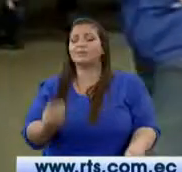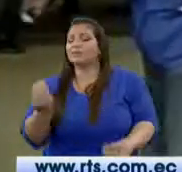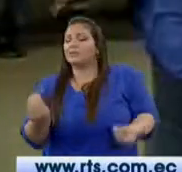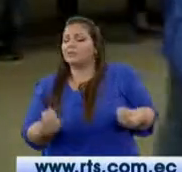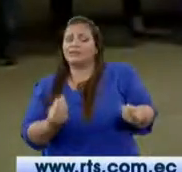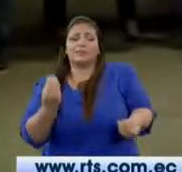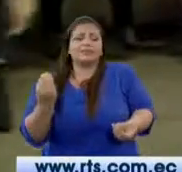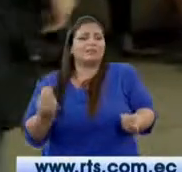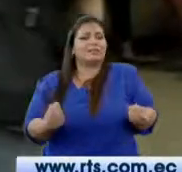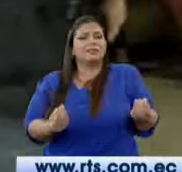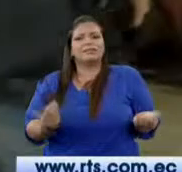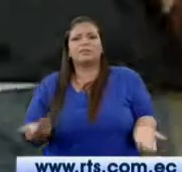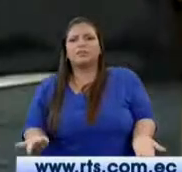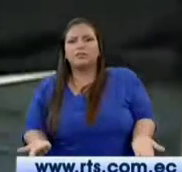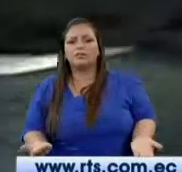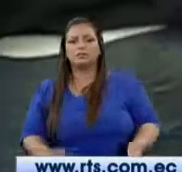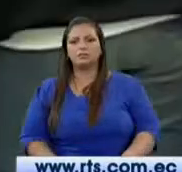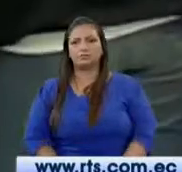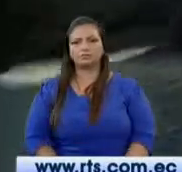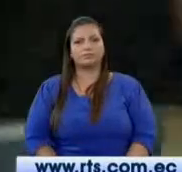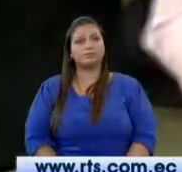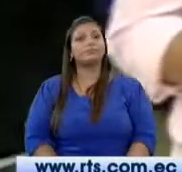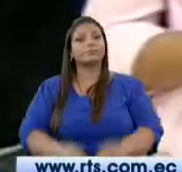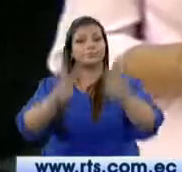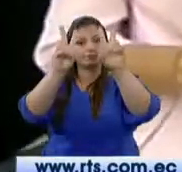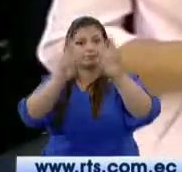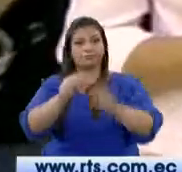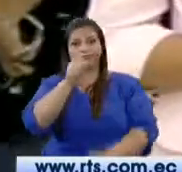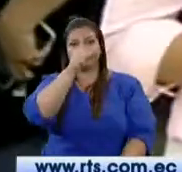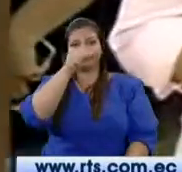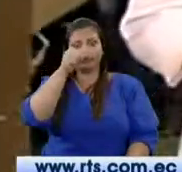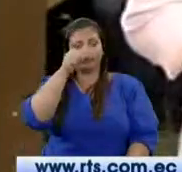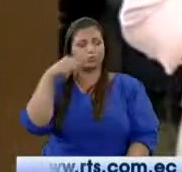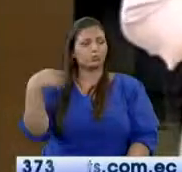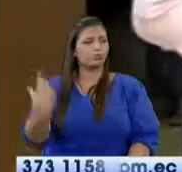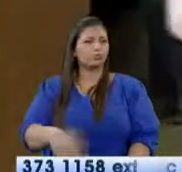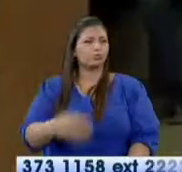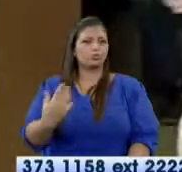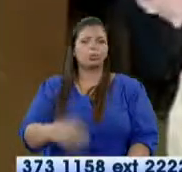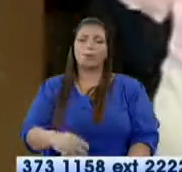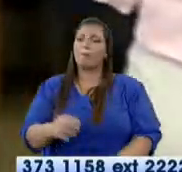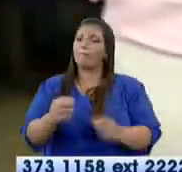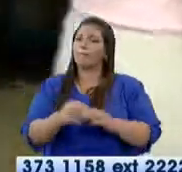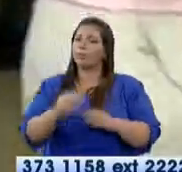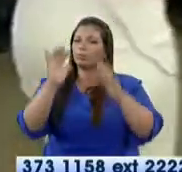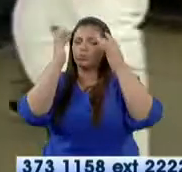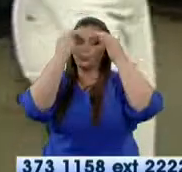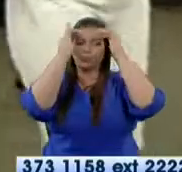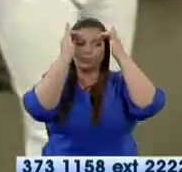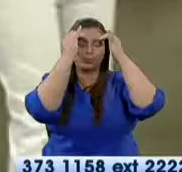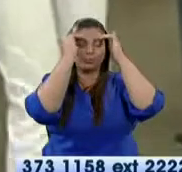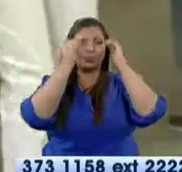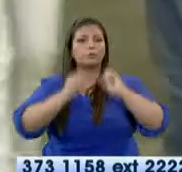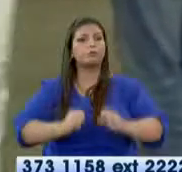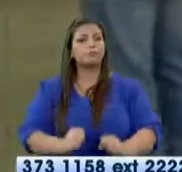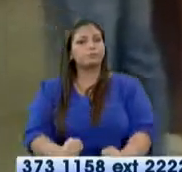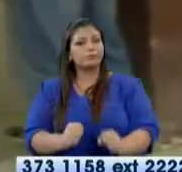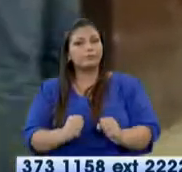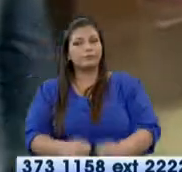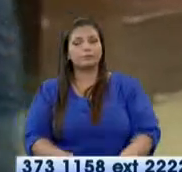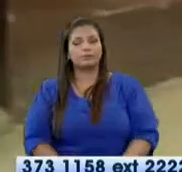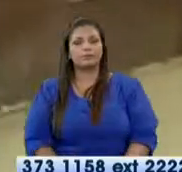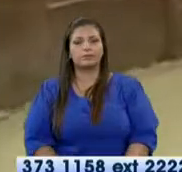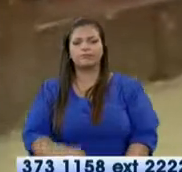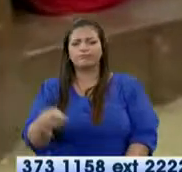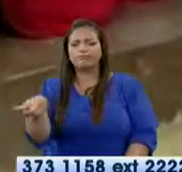atadas porque realmente el tema de la droga es un tema muy preocupante que está afectando a la juventud. En todo caso, nosotros